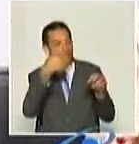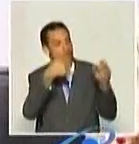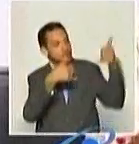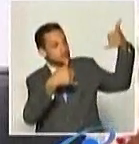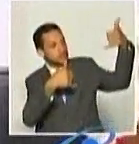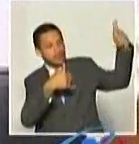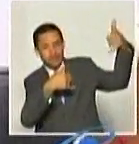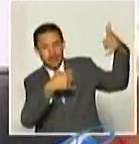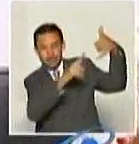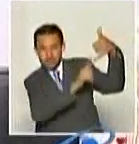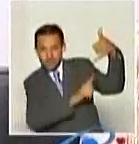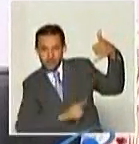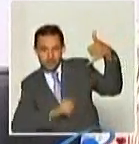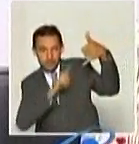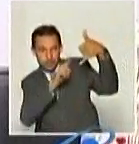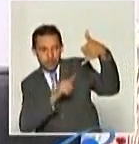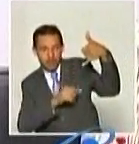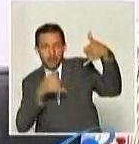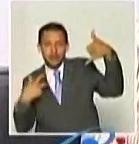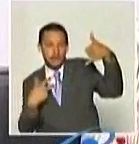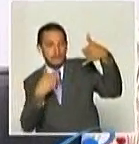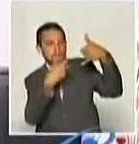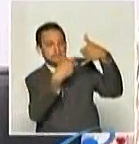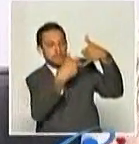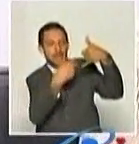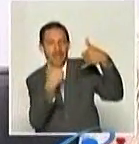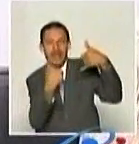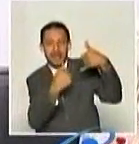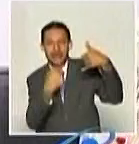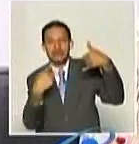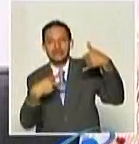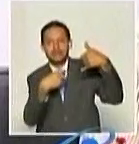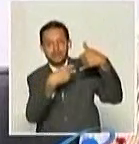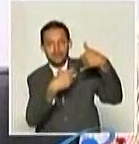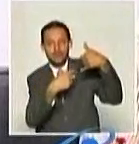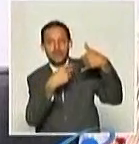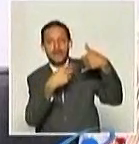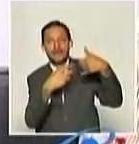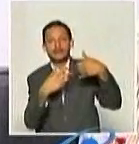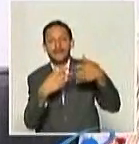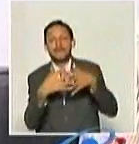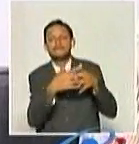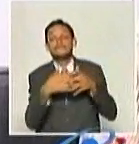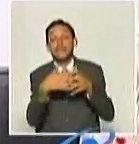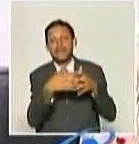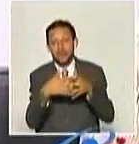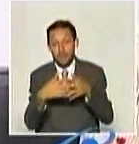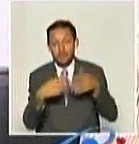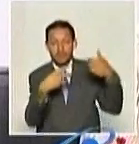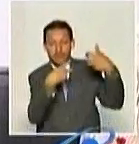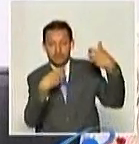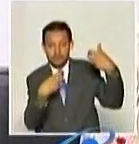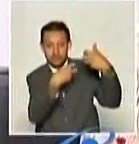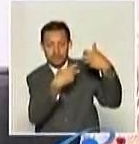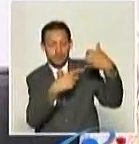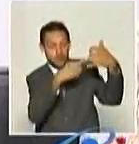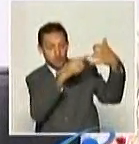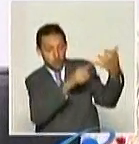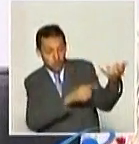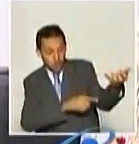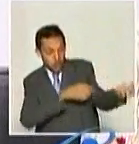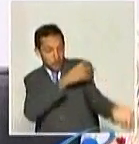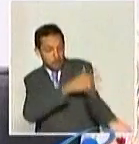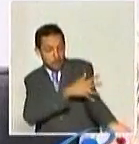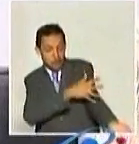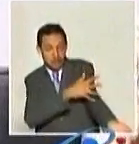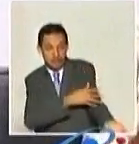suero ozonizado es el que va pasando por la vena. Y también se utiliza, no es que sea contraindicado. En España,